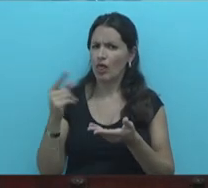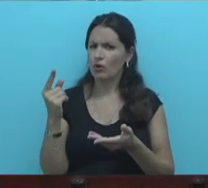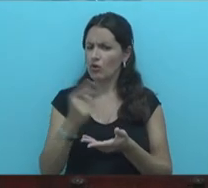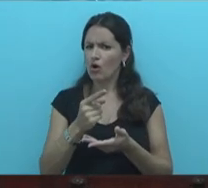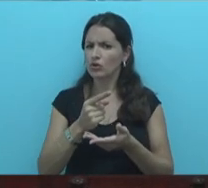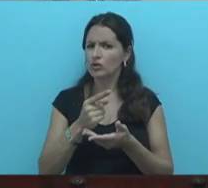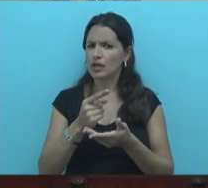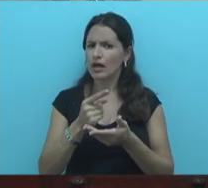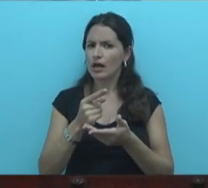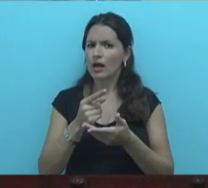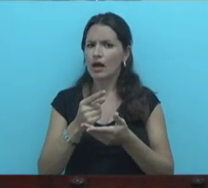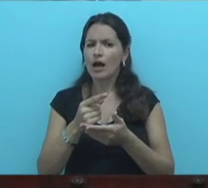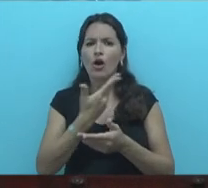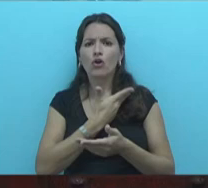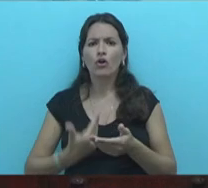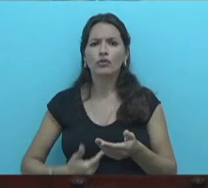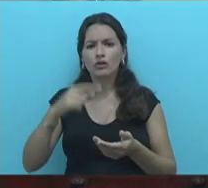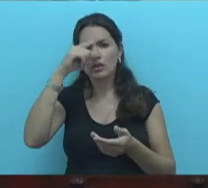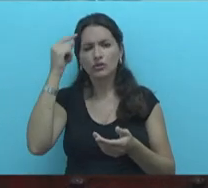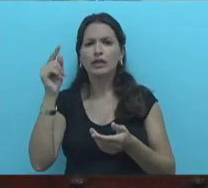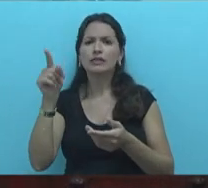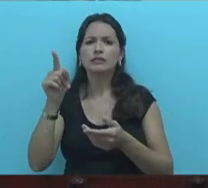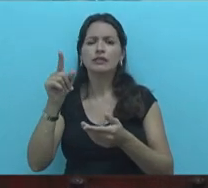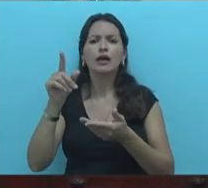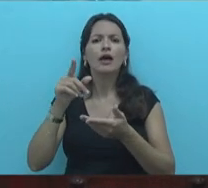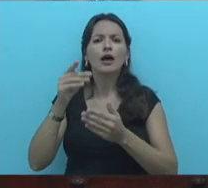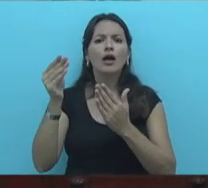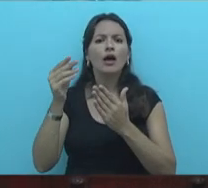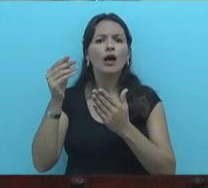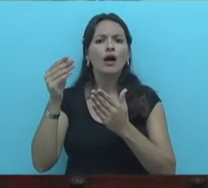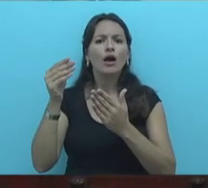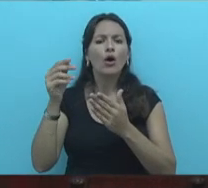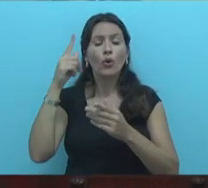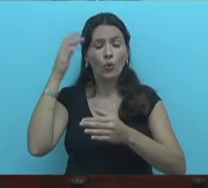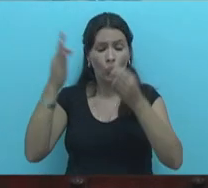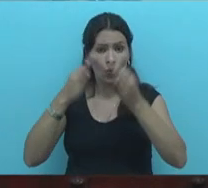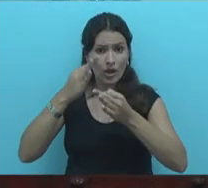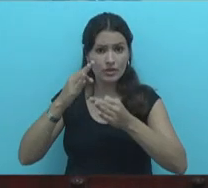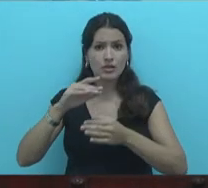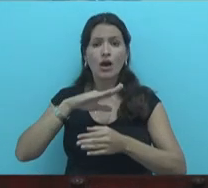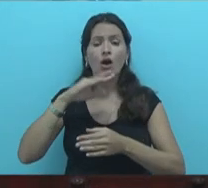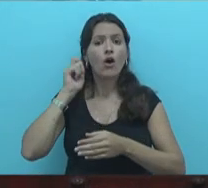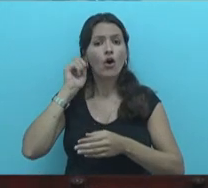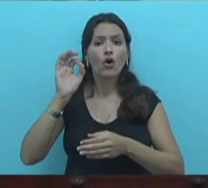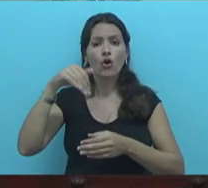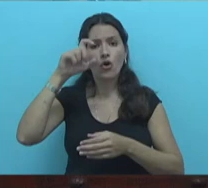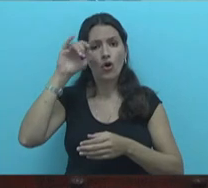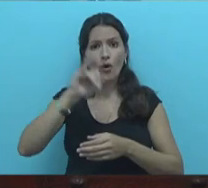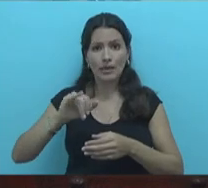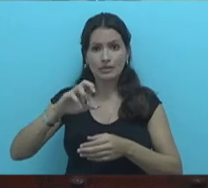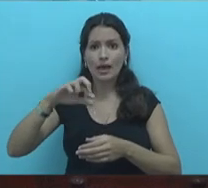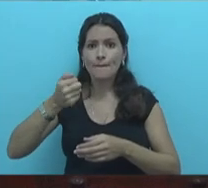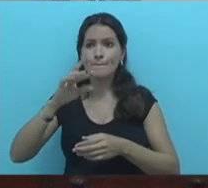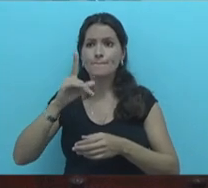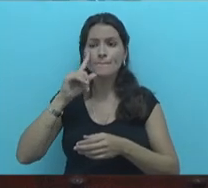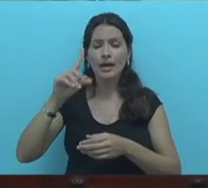Gobierno Nacional de solicitar la destitución del juez federal de Dolores, Alejo Ramos Padilla, quien se encuentra investigando una red